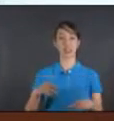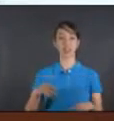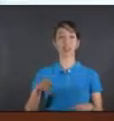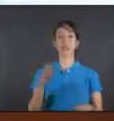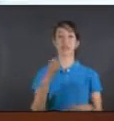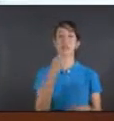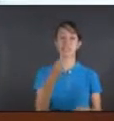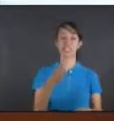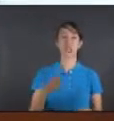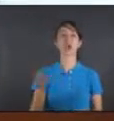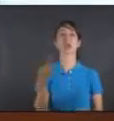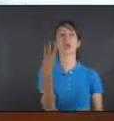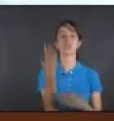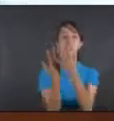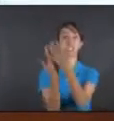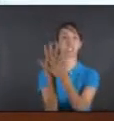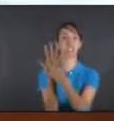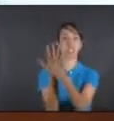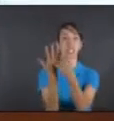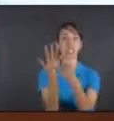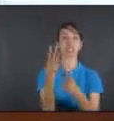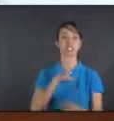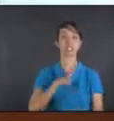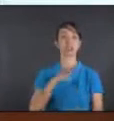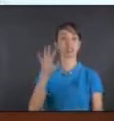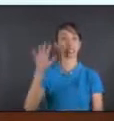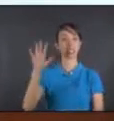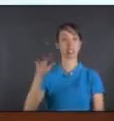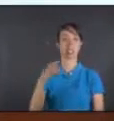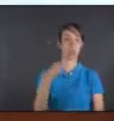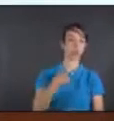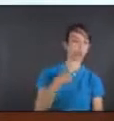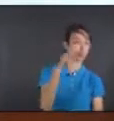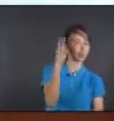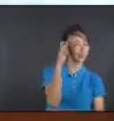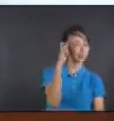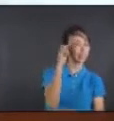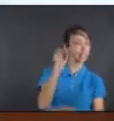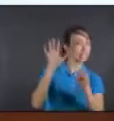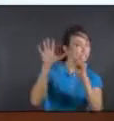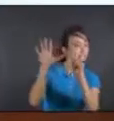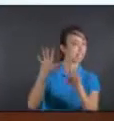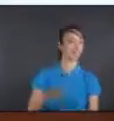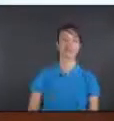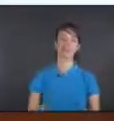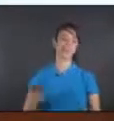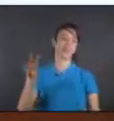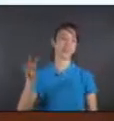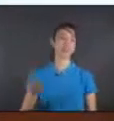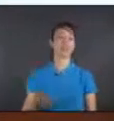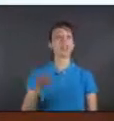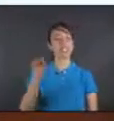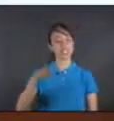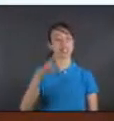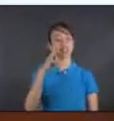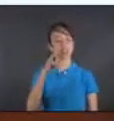miraban 20-20, entonces allá hacía, digo, pues dice, por ejemplo,